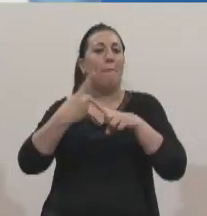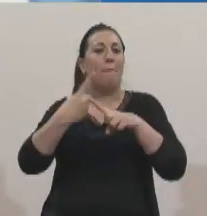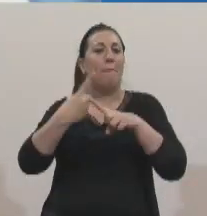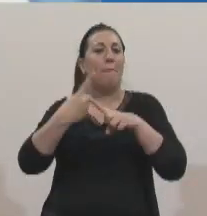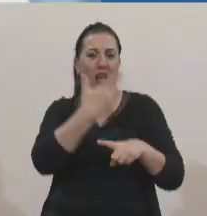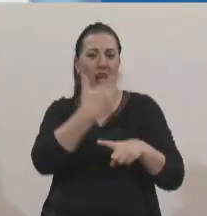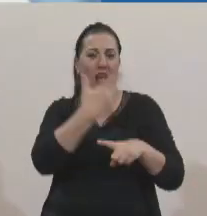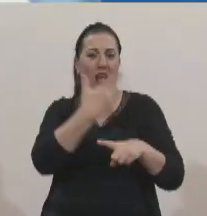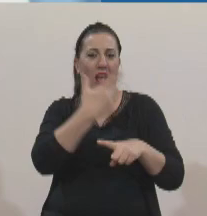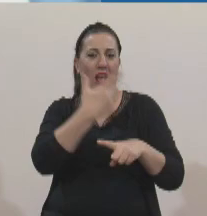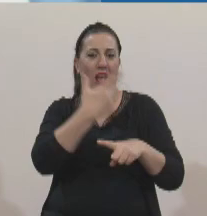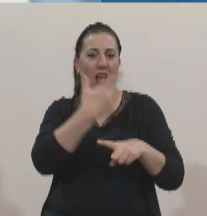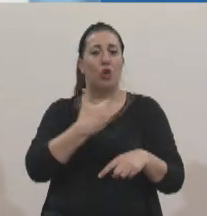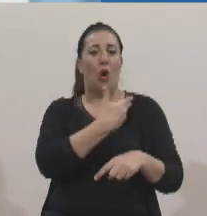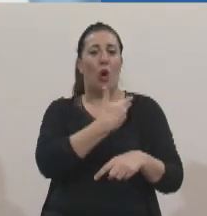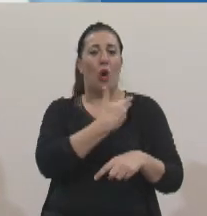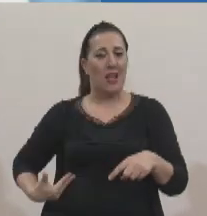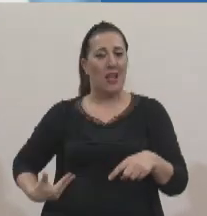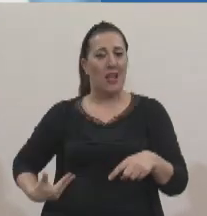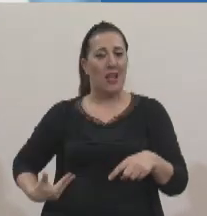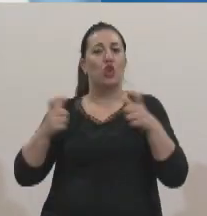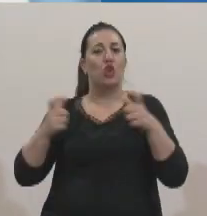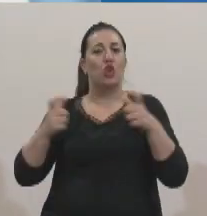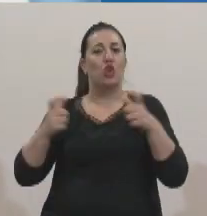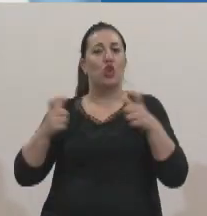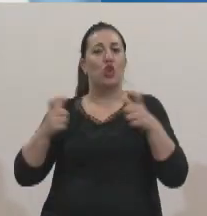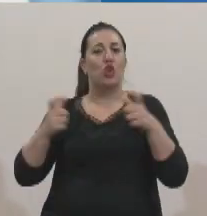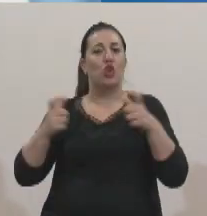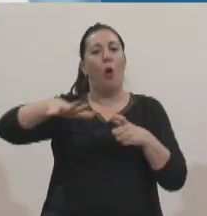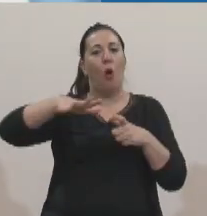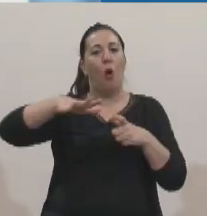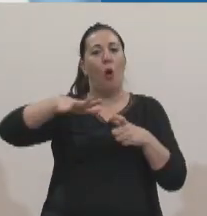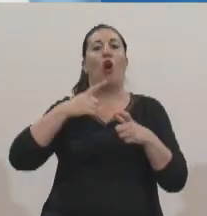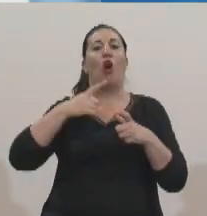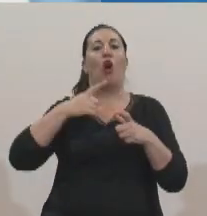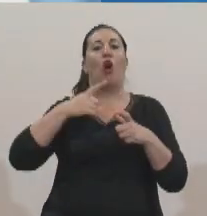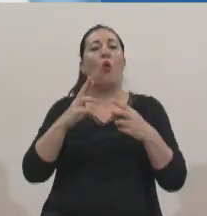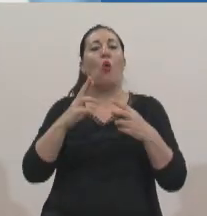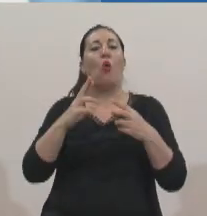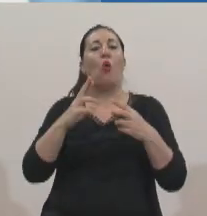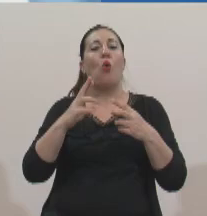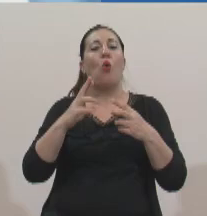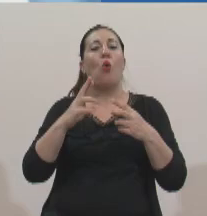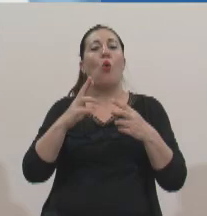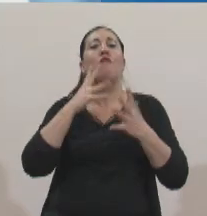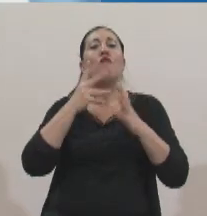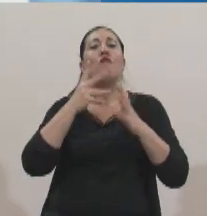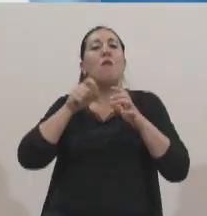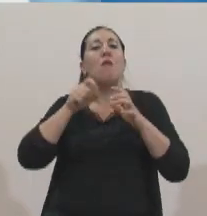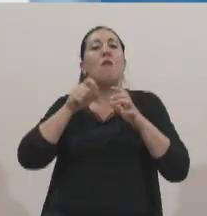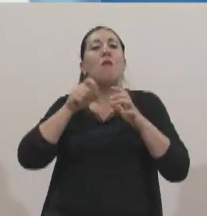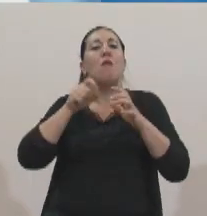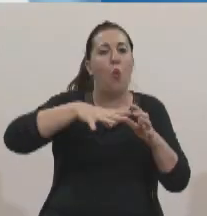y además como presidenta de la Comisión de Población y Desarrollo Humano, a la que le competen las cuestiones demográficas,